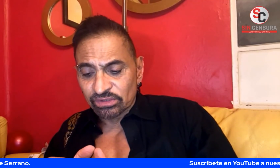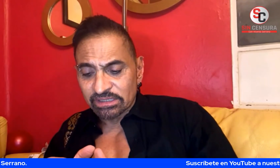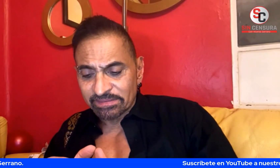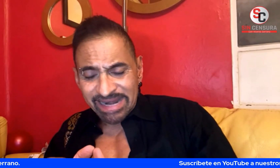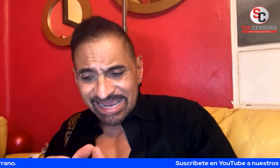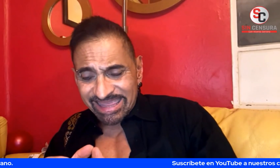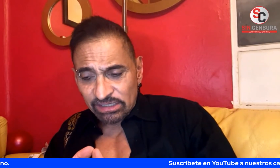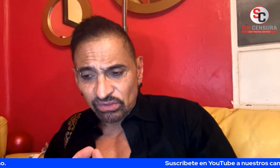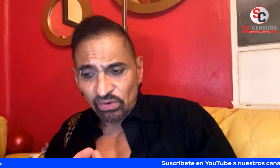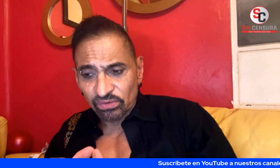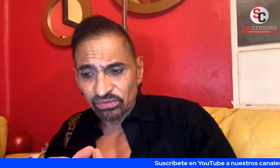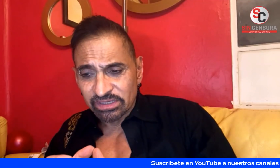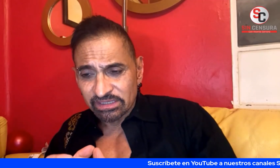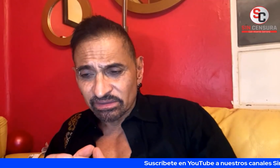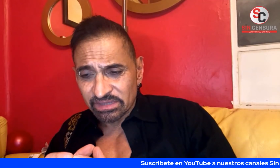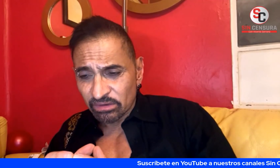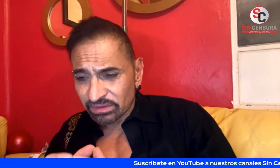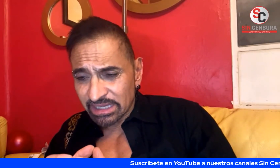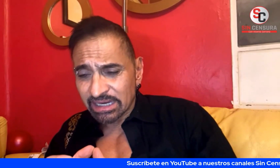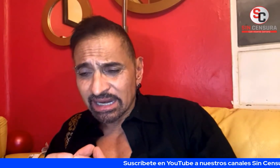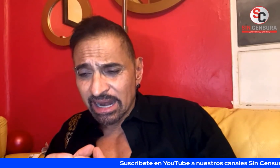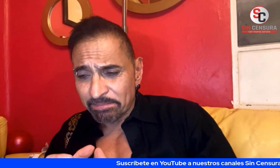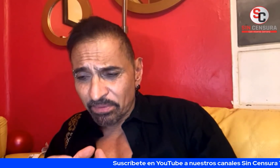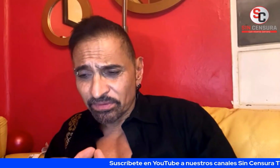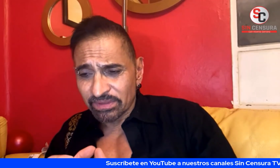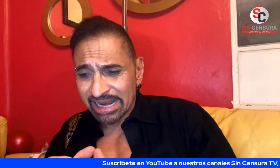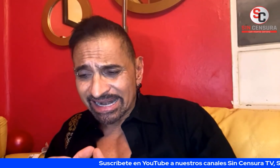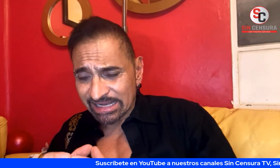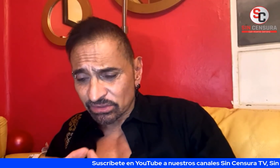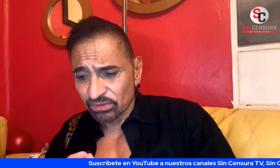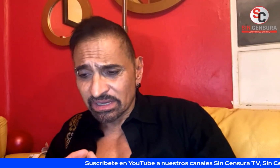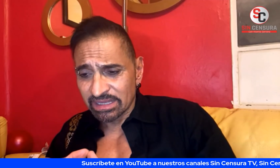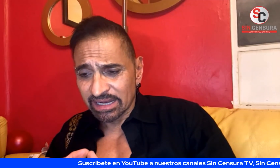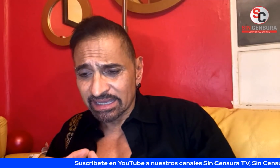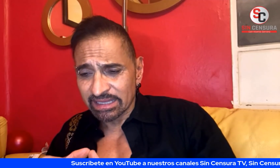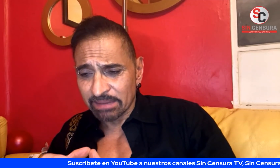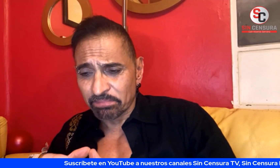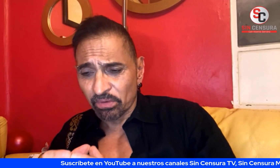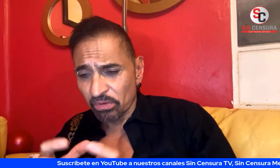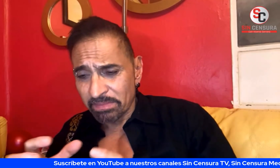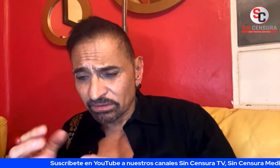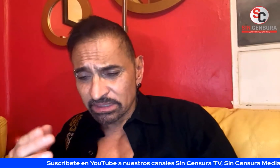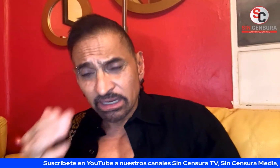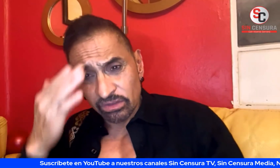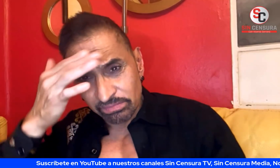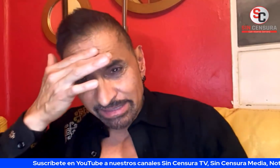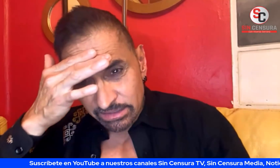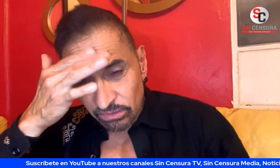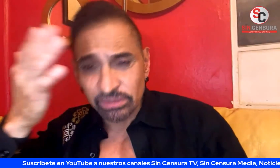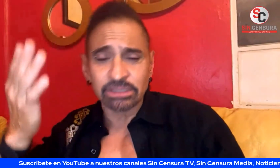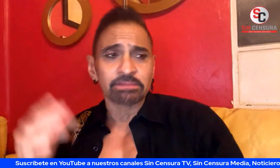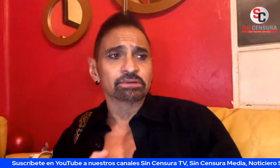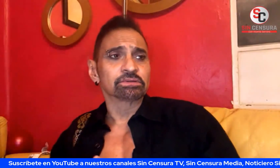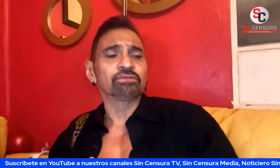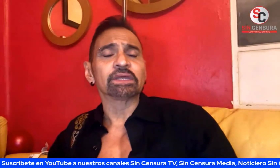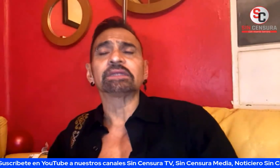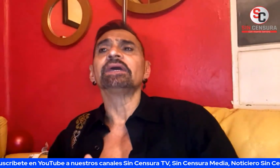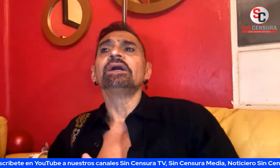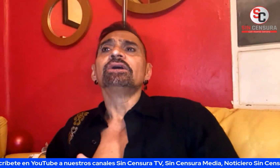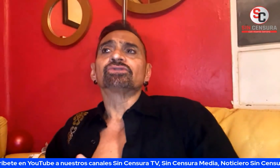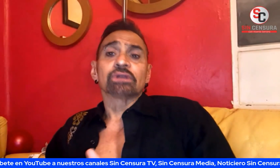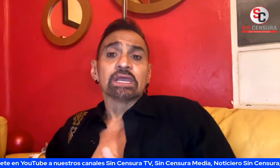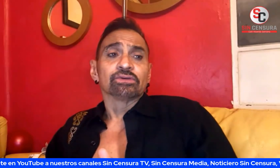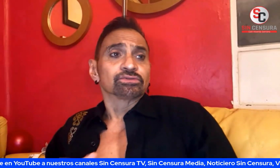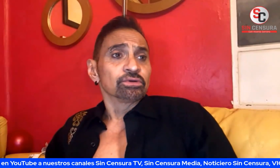quedando, los que se van a quedar solos, los que no tienen el apoyo de la razón y de la gente que por lo menos tiene más de 2 centímetros de